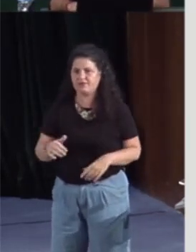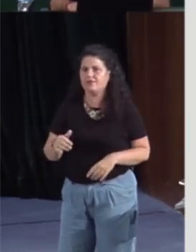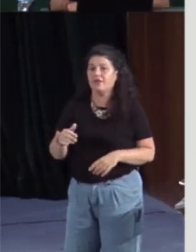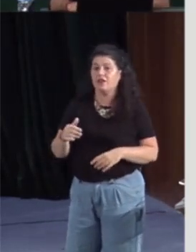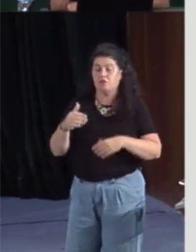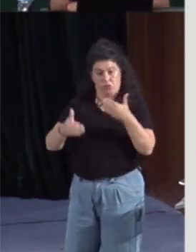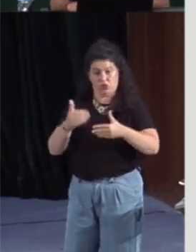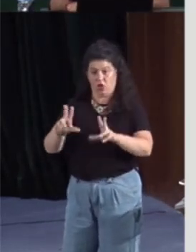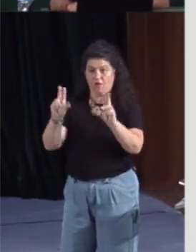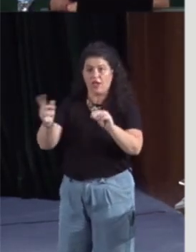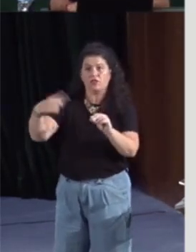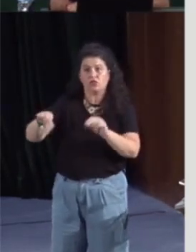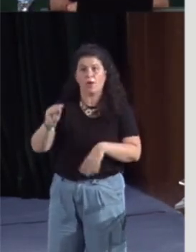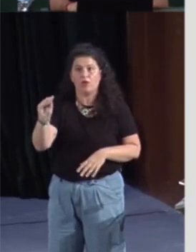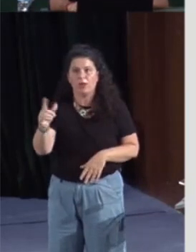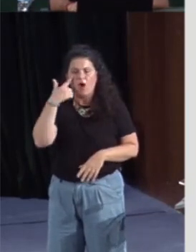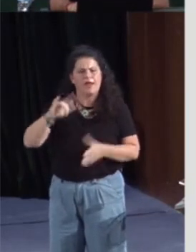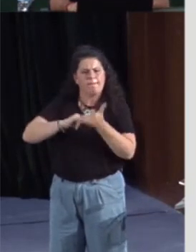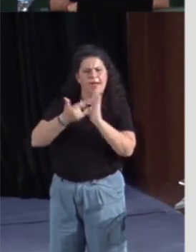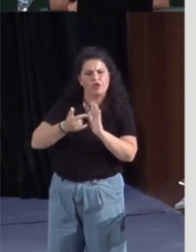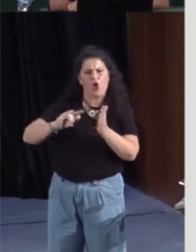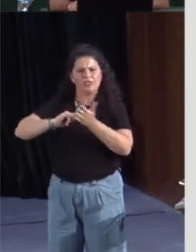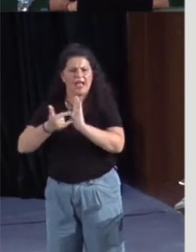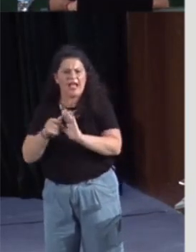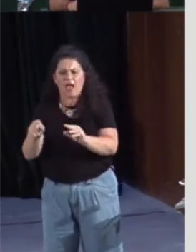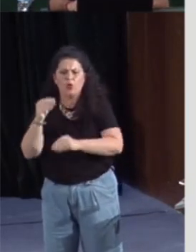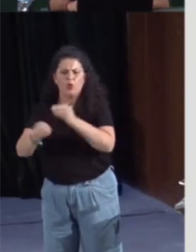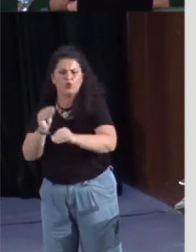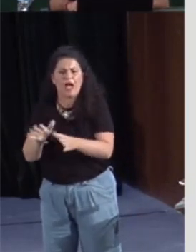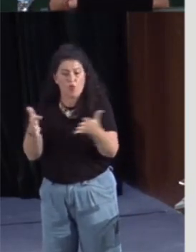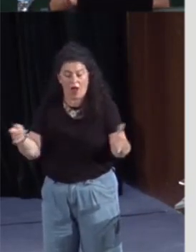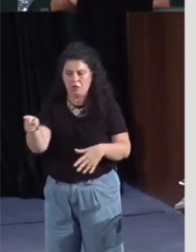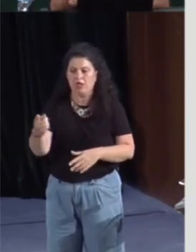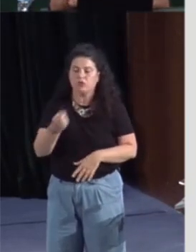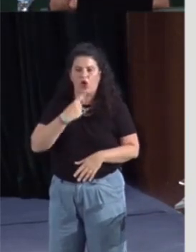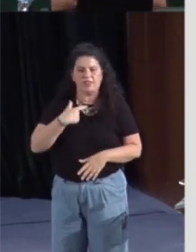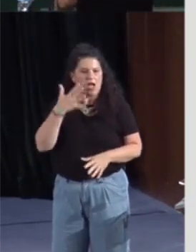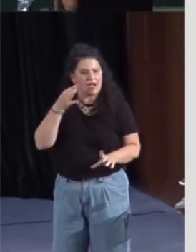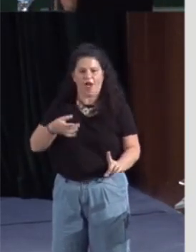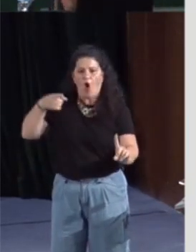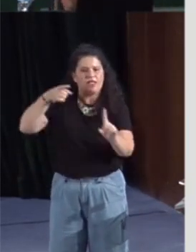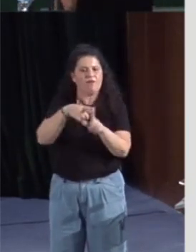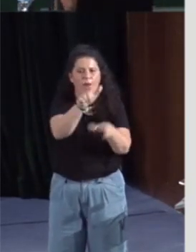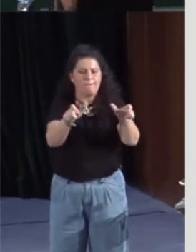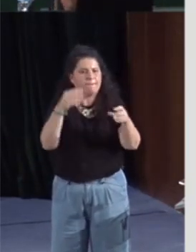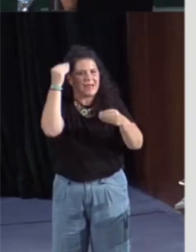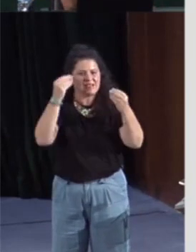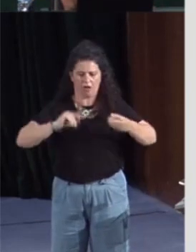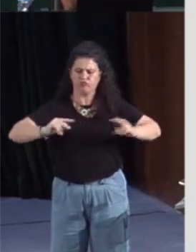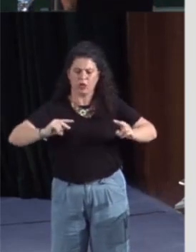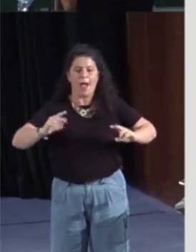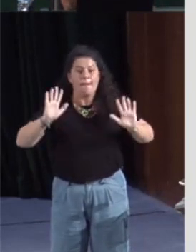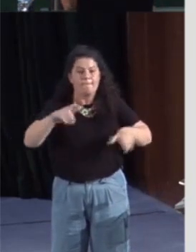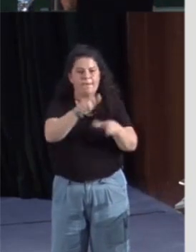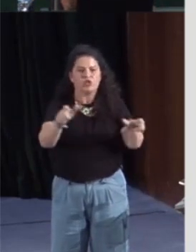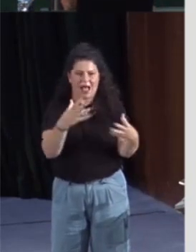quiere decir, y las técnicas que él dice utilizó fueron perífrasis y paráfrasis principalmente. Y lo que queremos destacar de aquí es que él decía que él no encontró